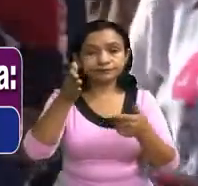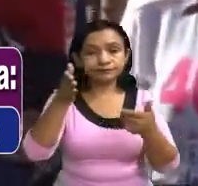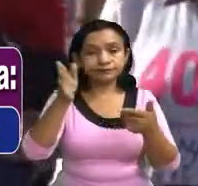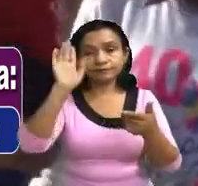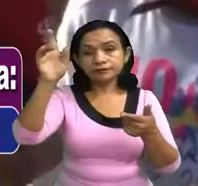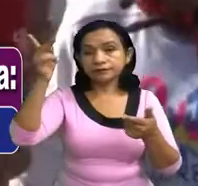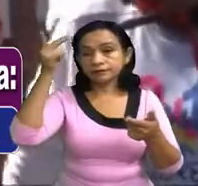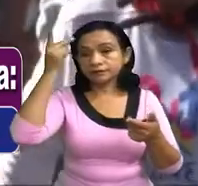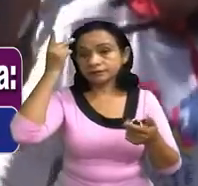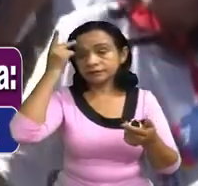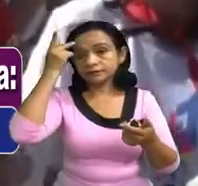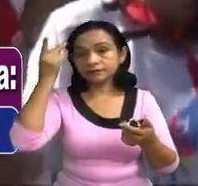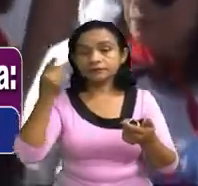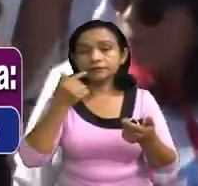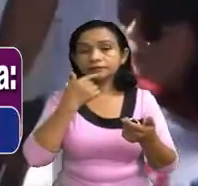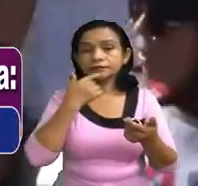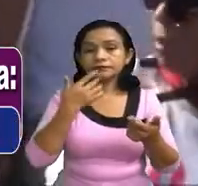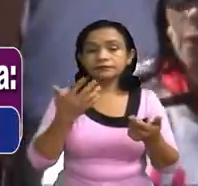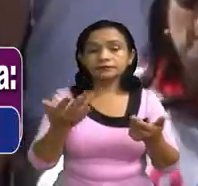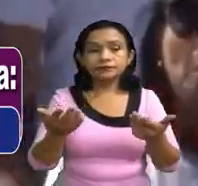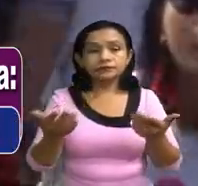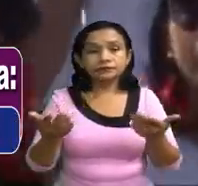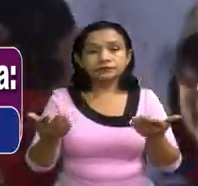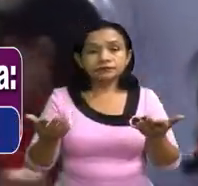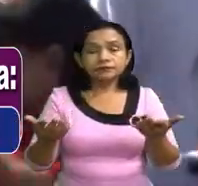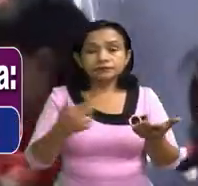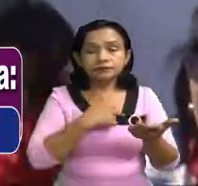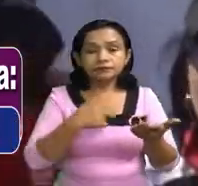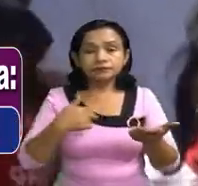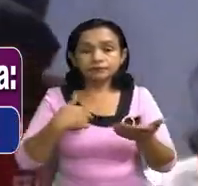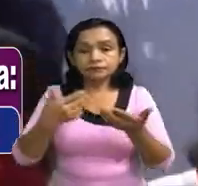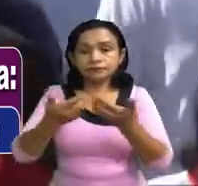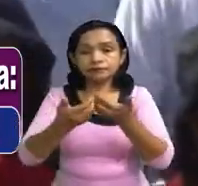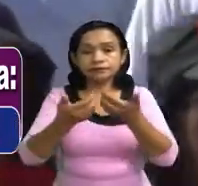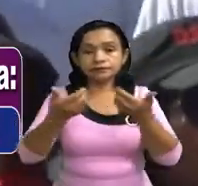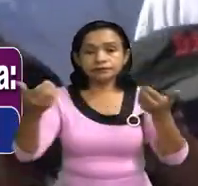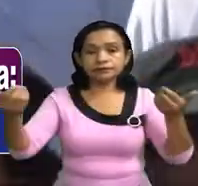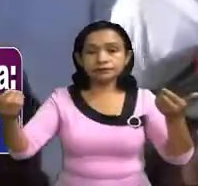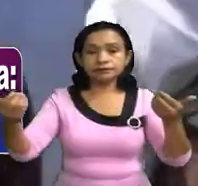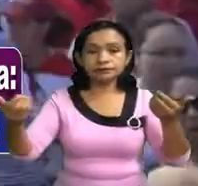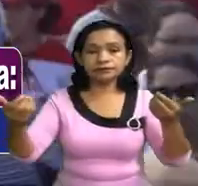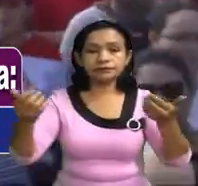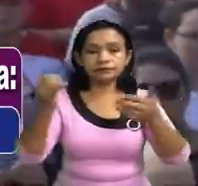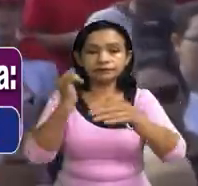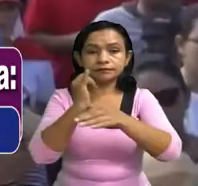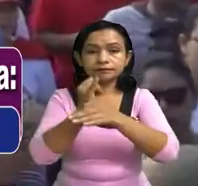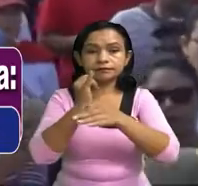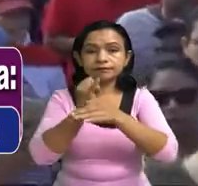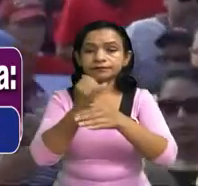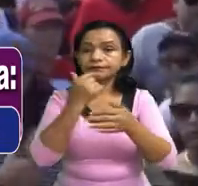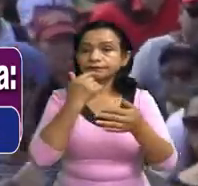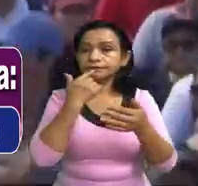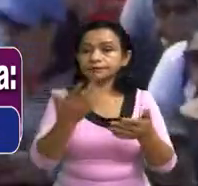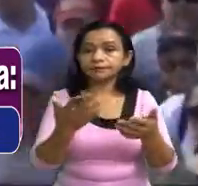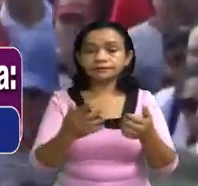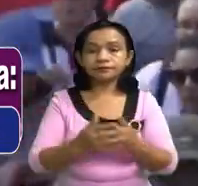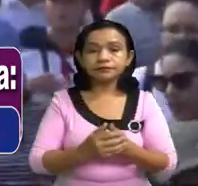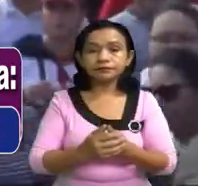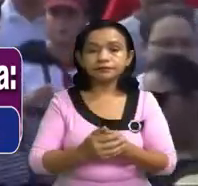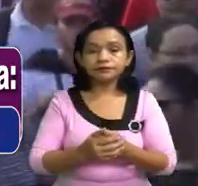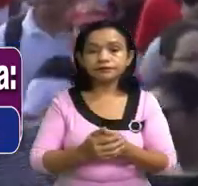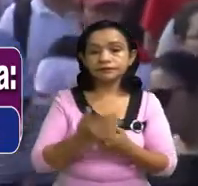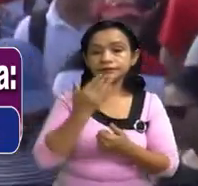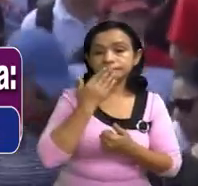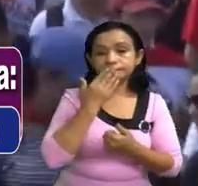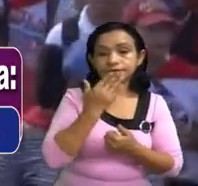ellos, ¿por qué han sido crueles en provocar la división de la iglesia? Okay. ¿Por qué ellos se declaran los